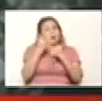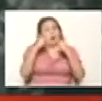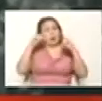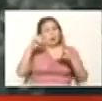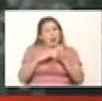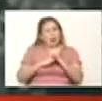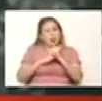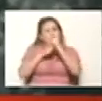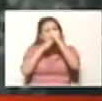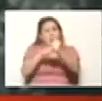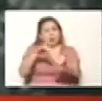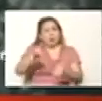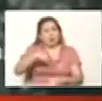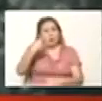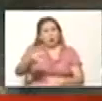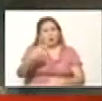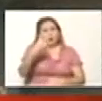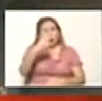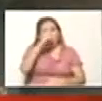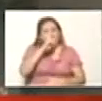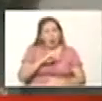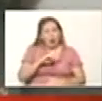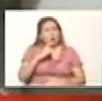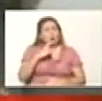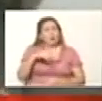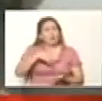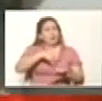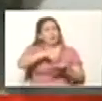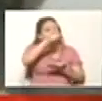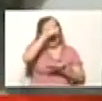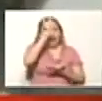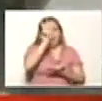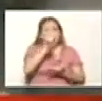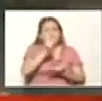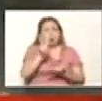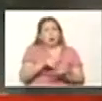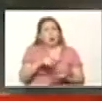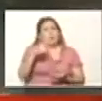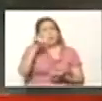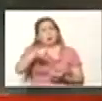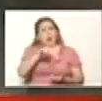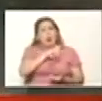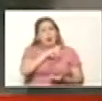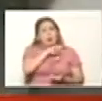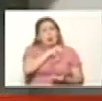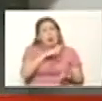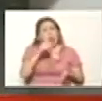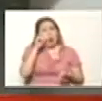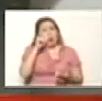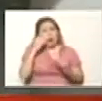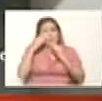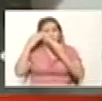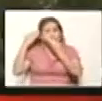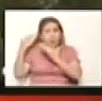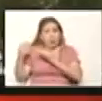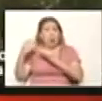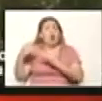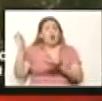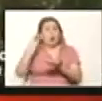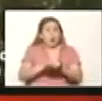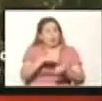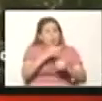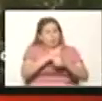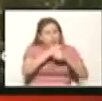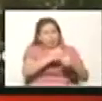toda la colección bicentenaria que la puedes sacar por PDF completo el libro o puedes sacar la página que tú quieras trabajar. Aparece